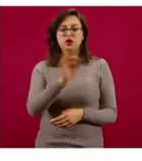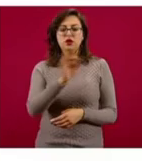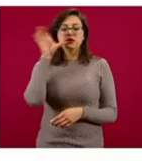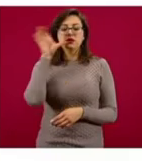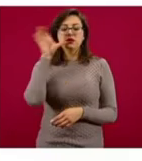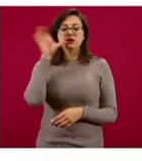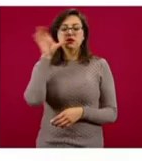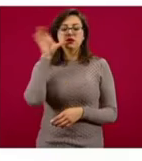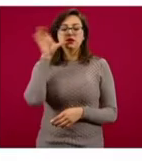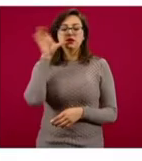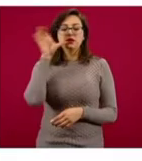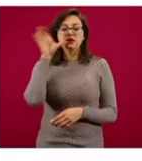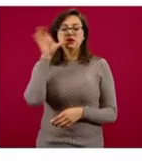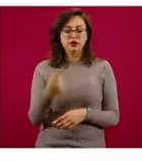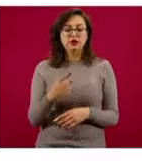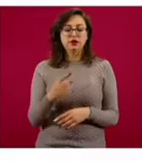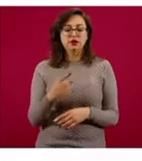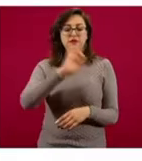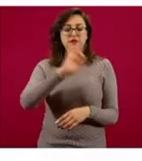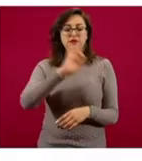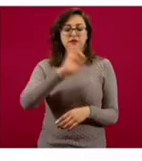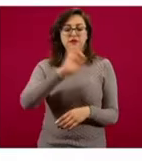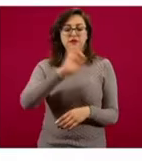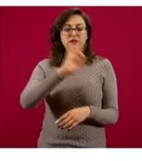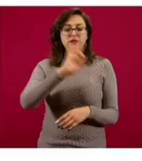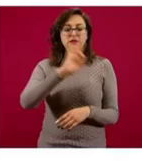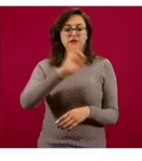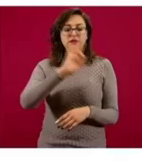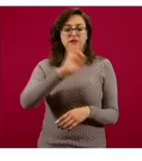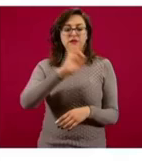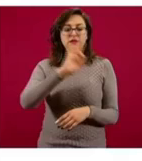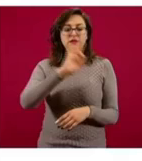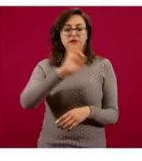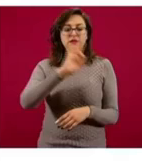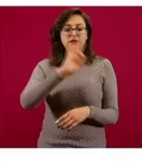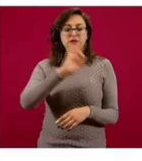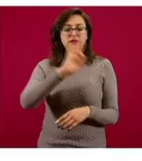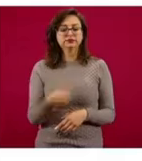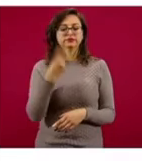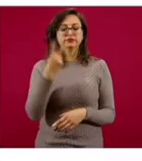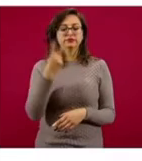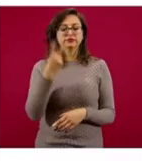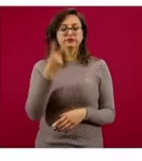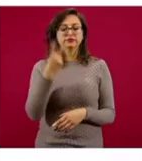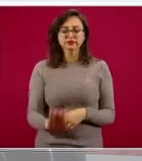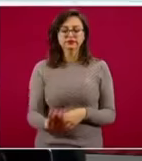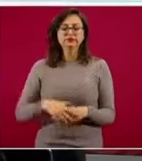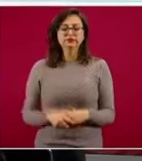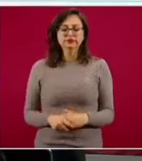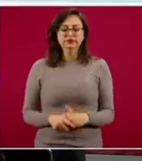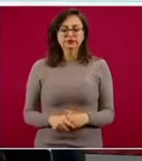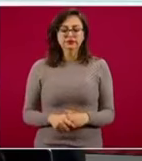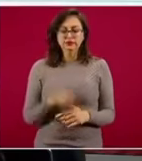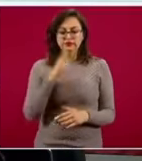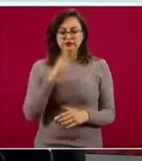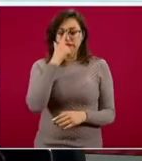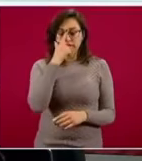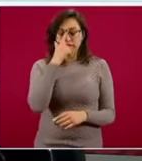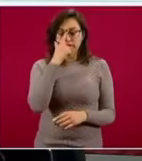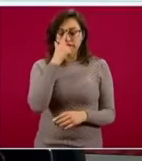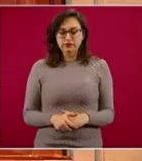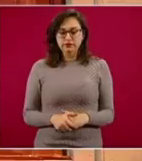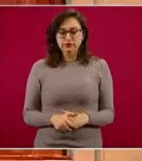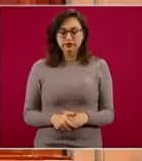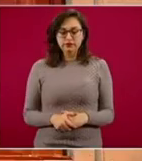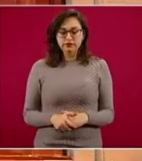vemos ya cómo Chihuahua ha bajado a un 42% en función del comportamiento de sus últimas semanas. Y aquí tendríamos también a